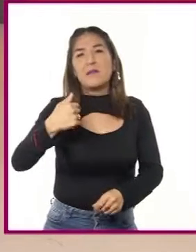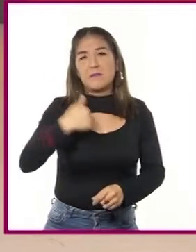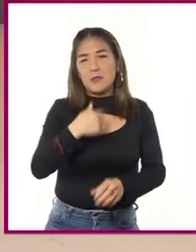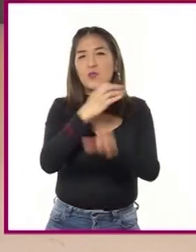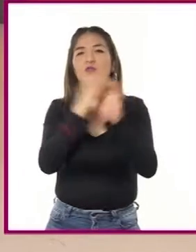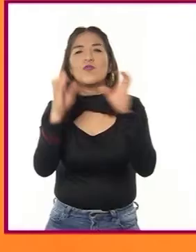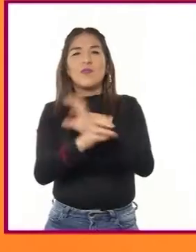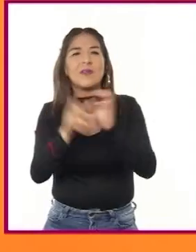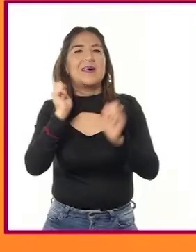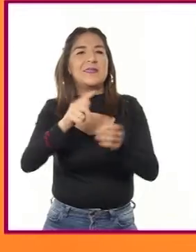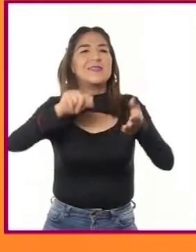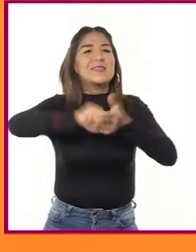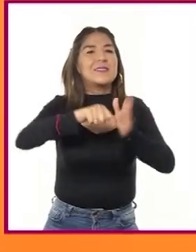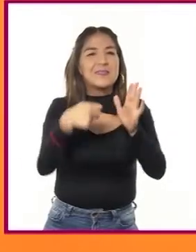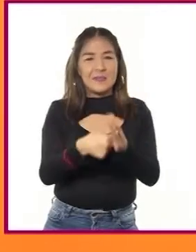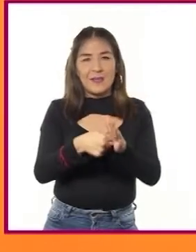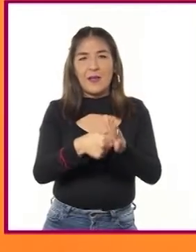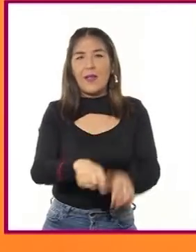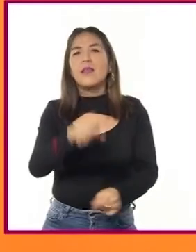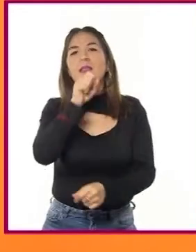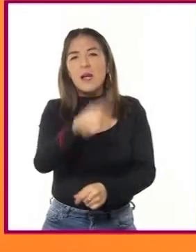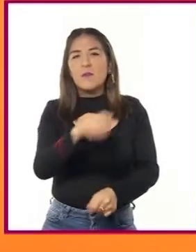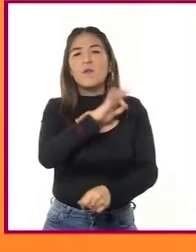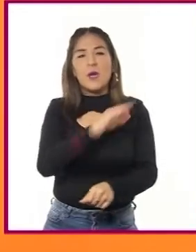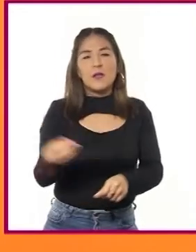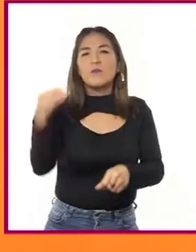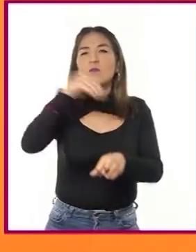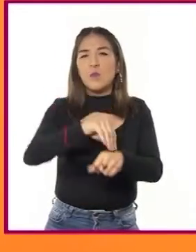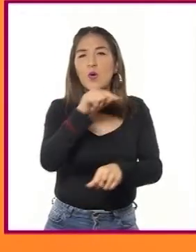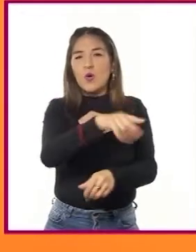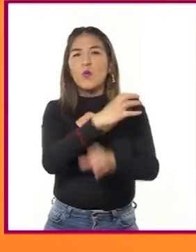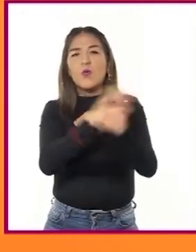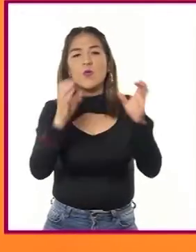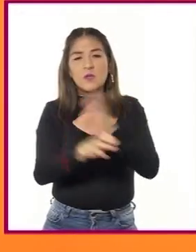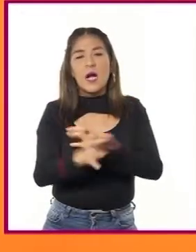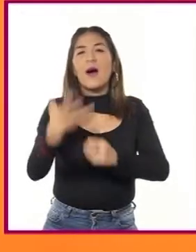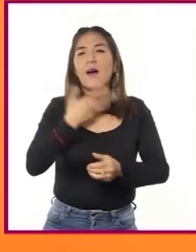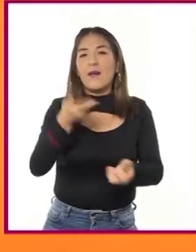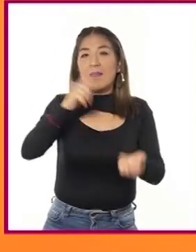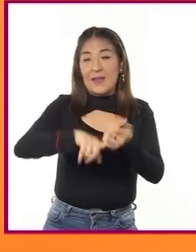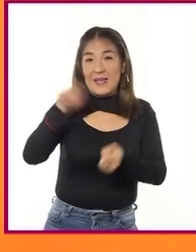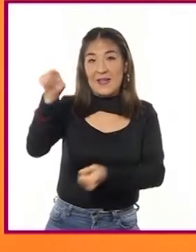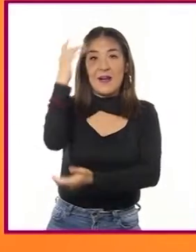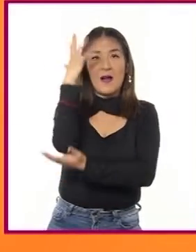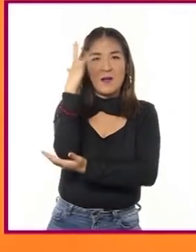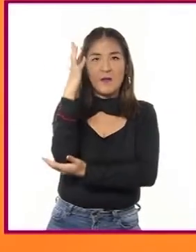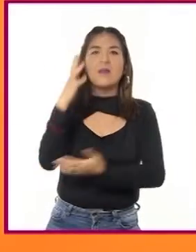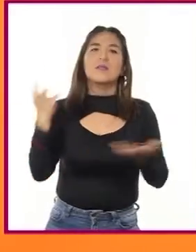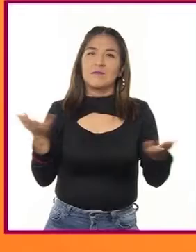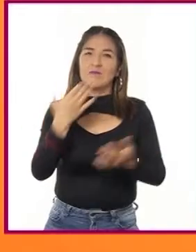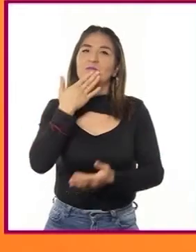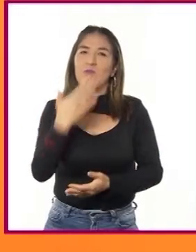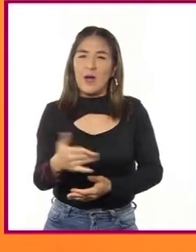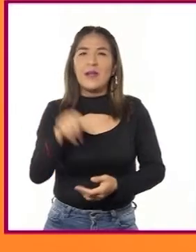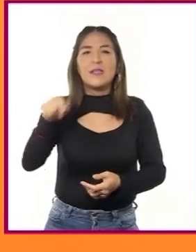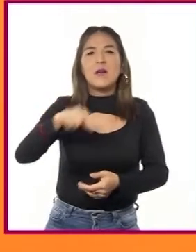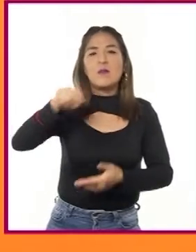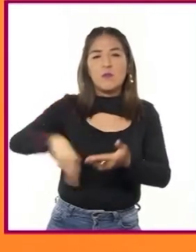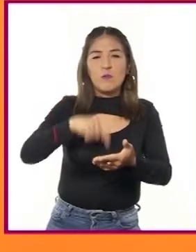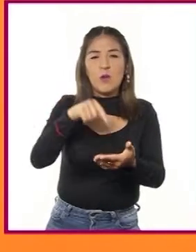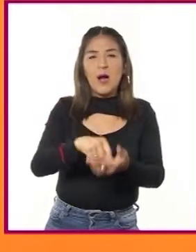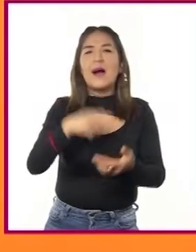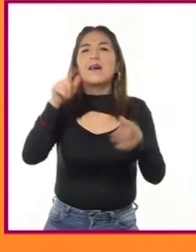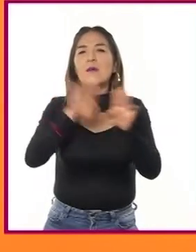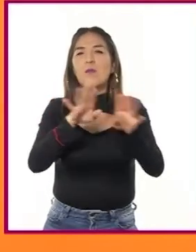objeto técnico. Para poder colocar nuestro objeto, encontramos que los árboles son el lugar idóneo, pues la mayoría de las